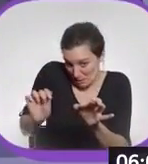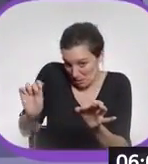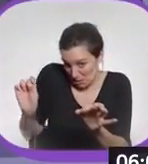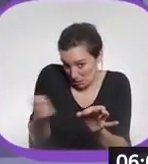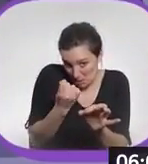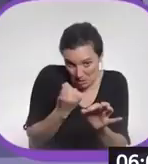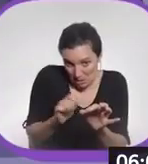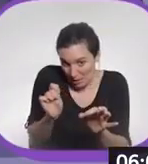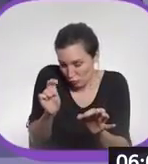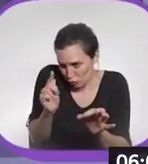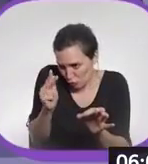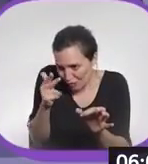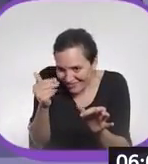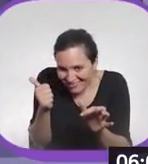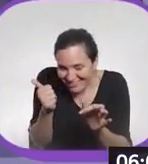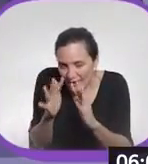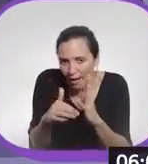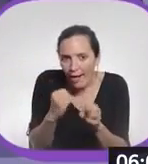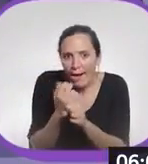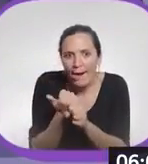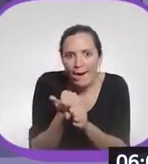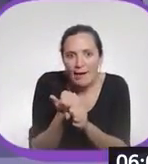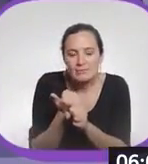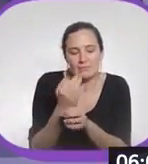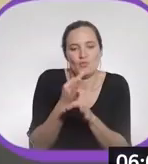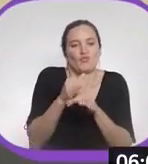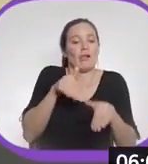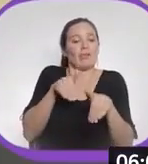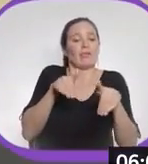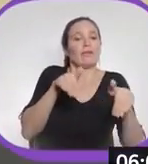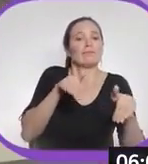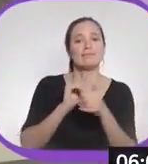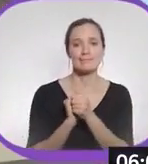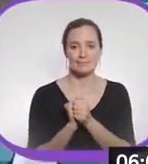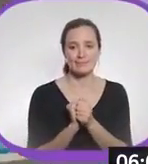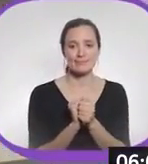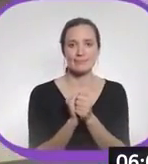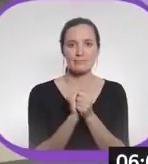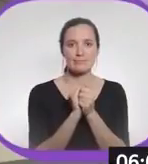la raqueta. 1, 2, de acuerdo, me tomará algún tiempo. Escuela de ballet.